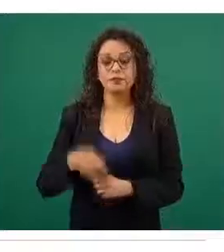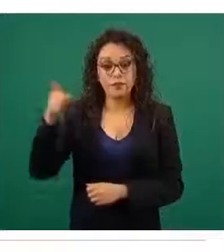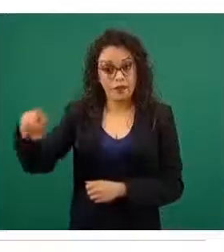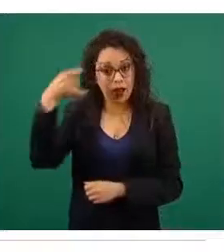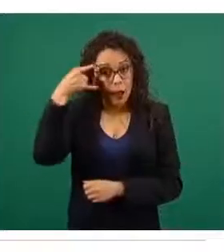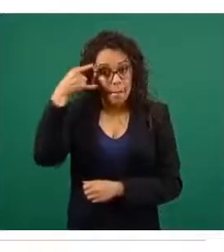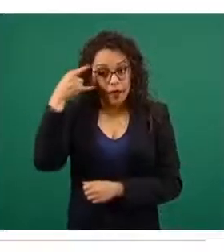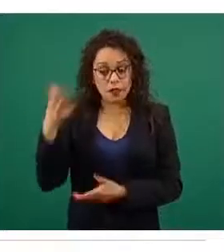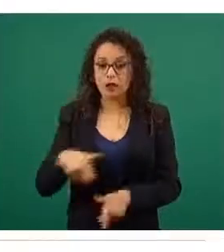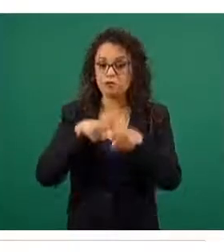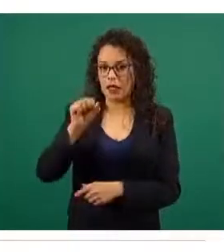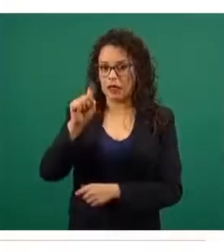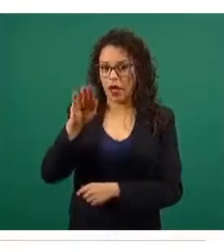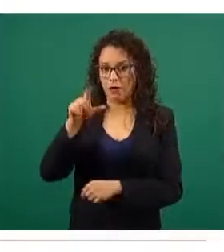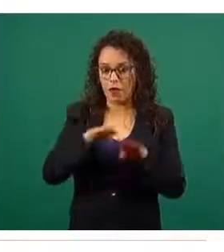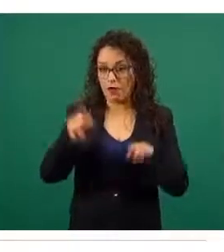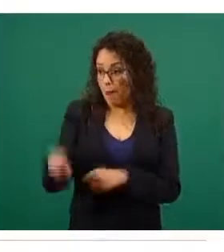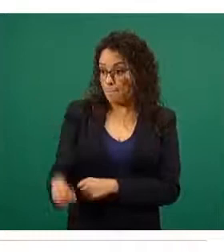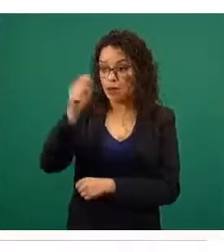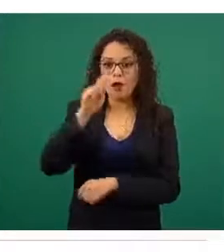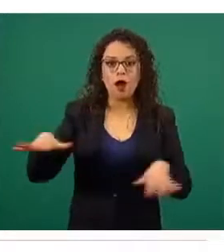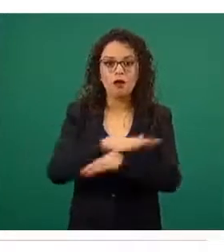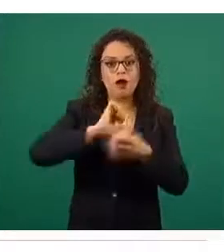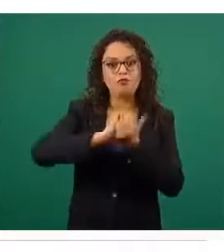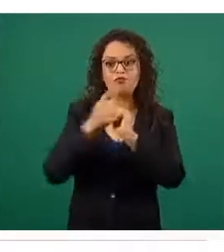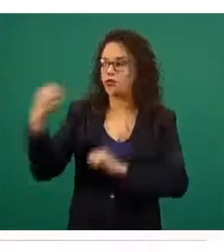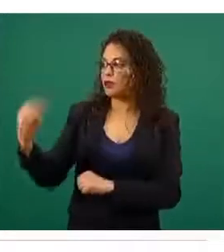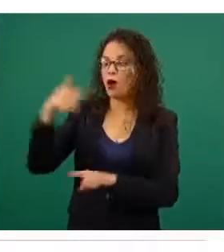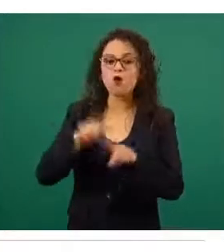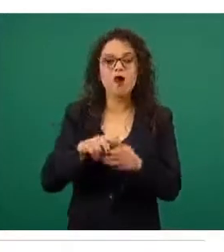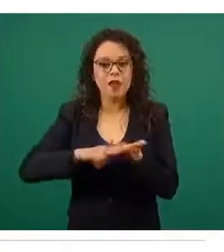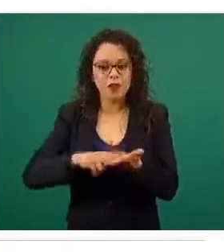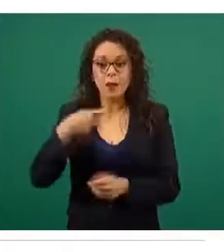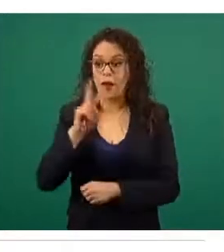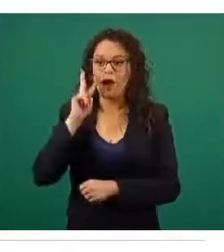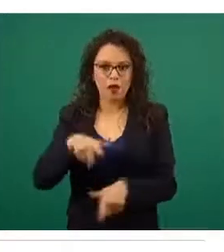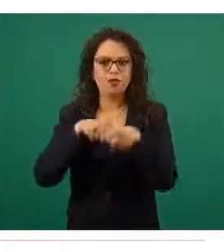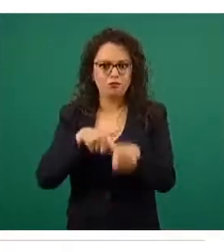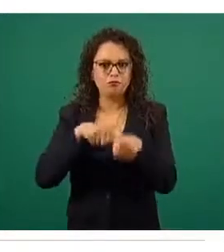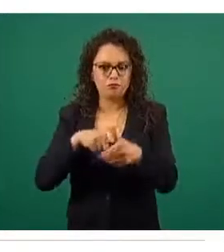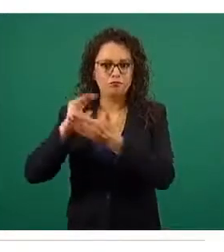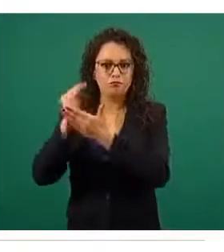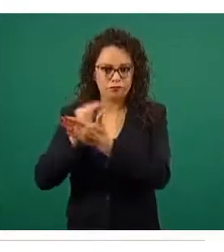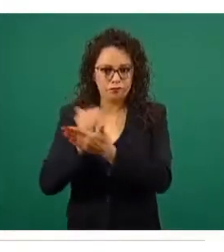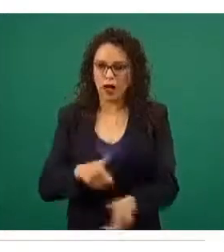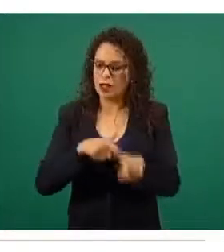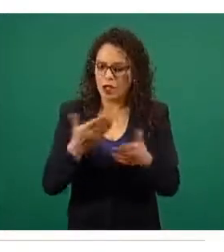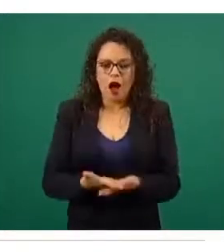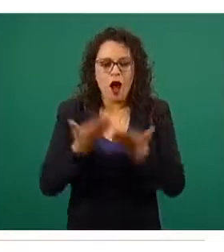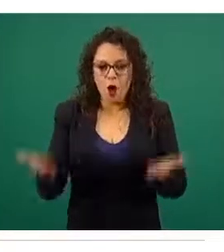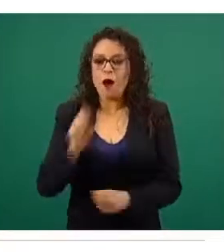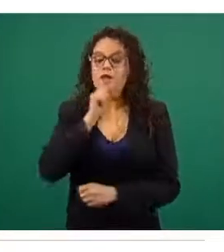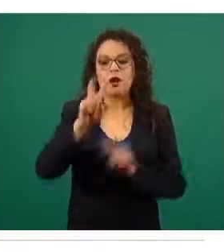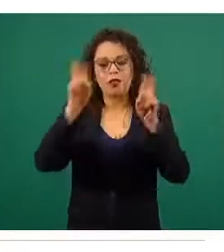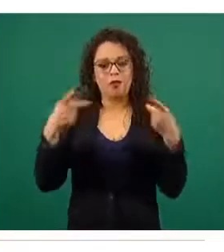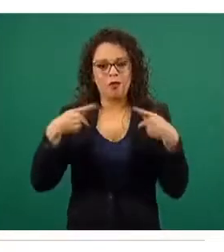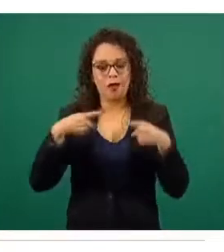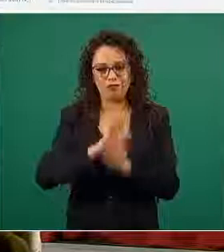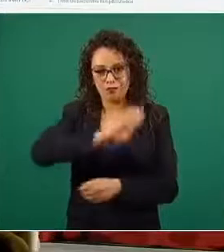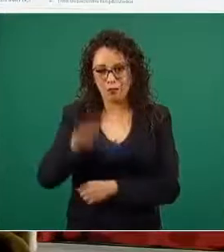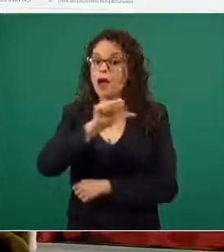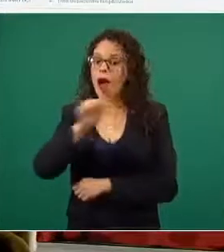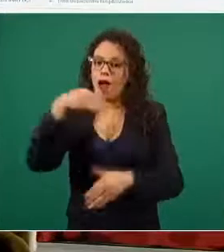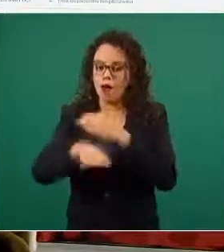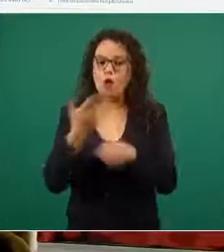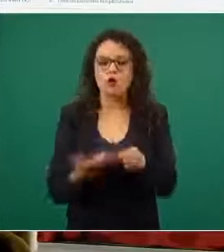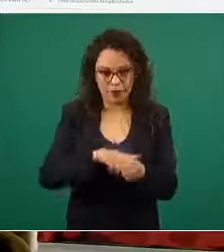desde que empezó a descender, primer estado que pasó a semáforo verde y vemos esta reducción sostenida que se mantiene hasta el momento, lo mismo en las defunciones y lo mismo en la hospitalización.